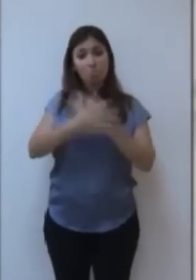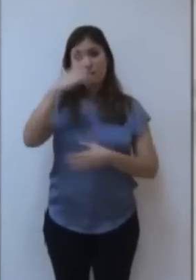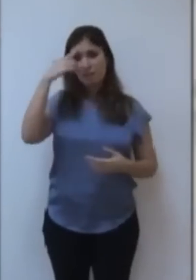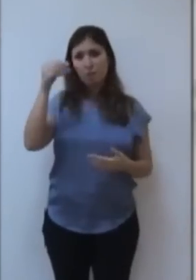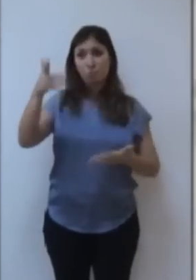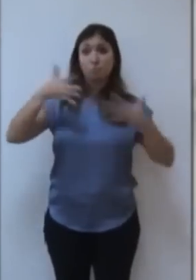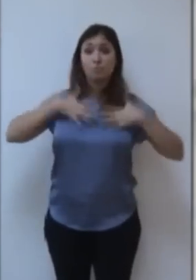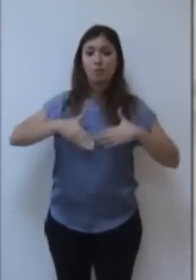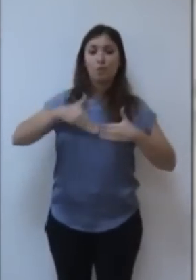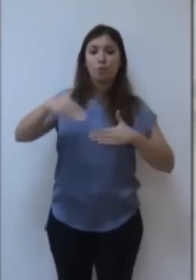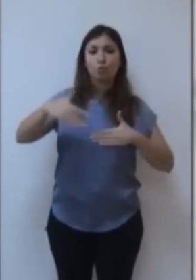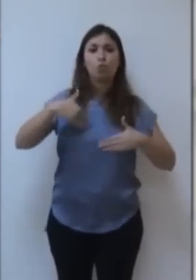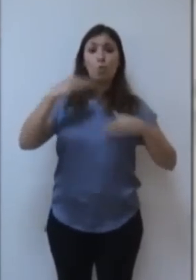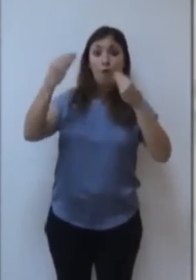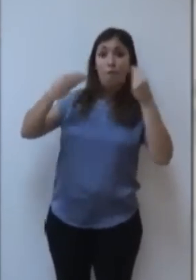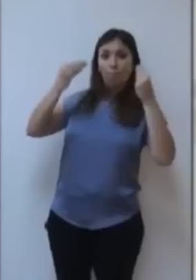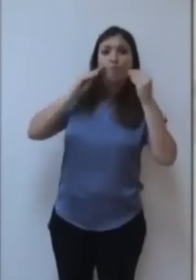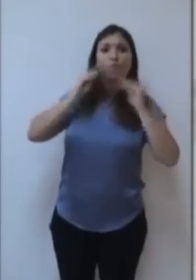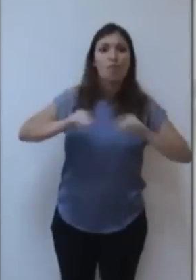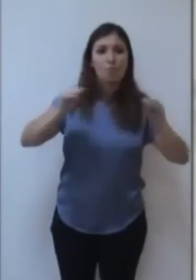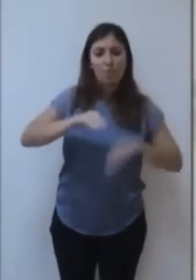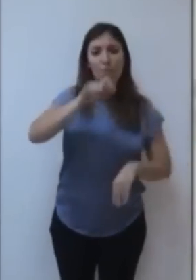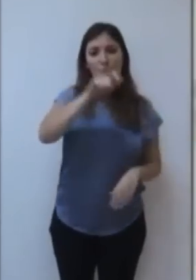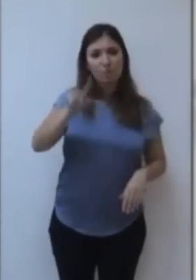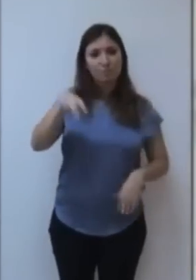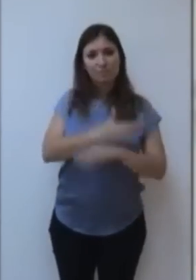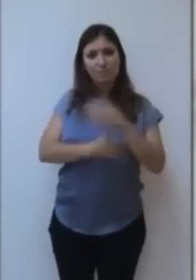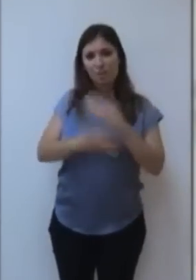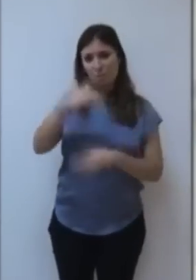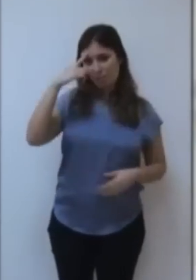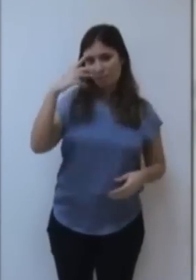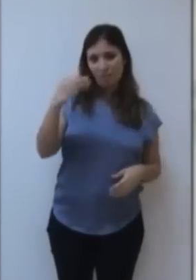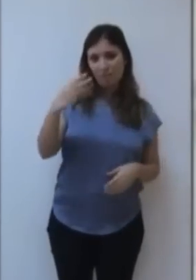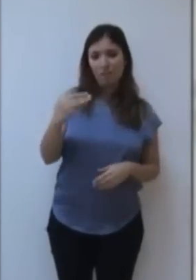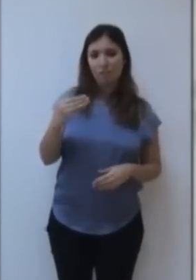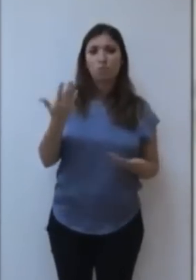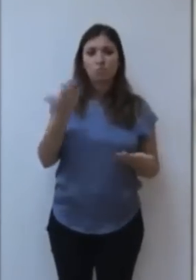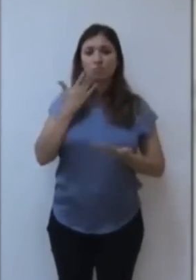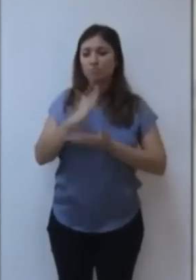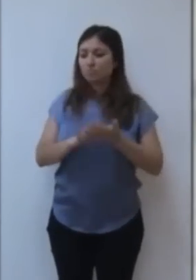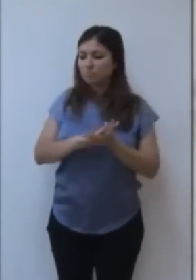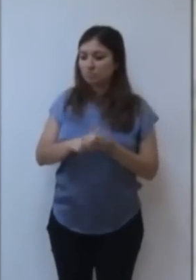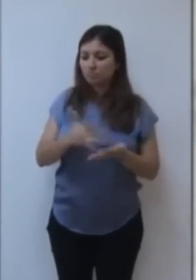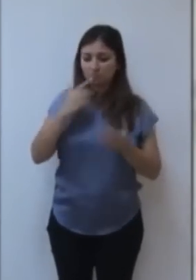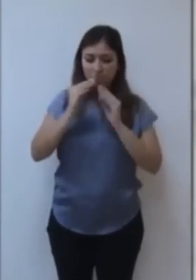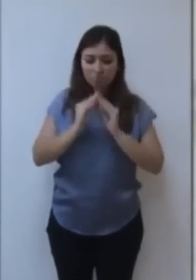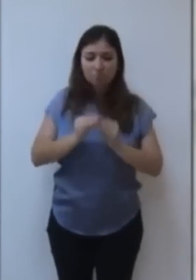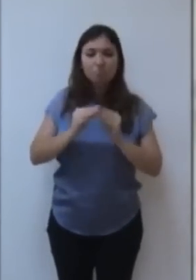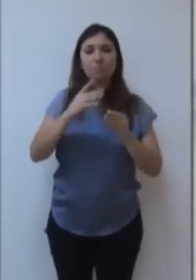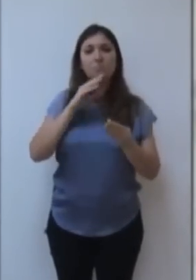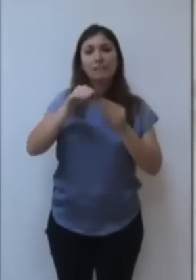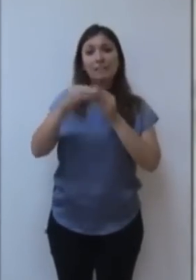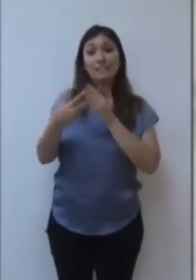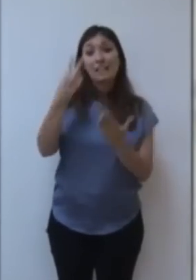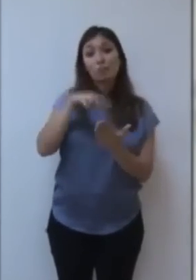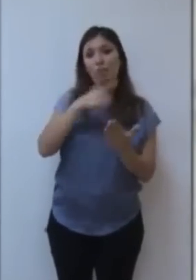ellos puedan ser formadores de personas con discapacidad intelectual y de profesionales sobre cómo elaborar materiales en lectura